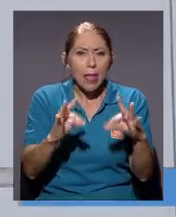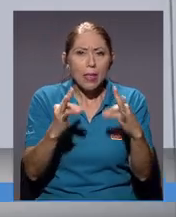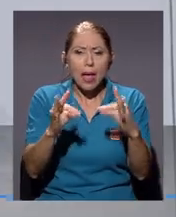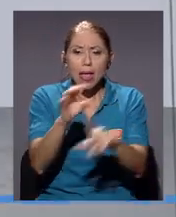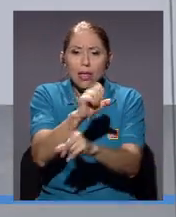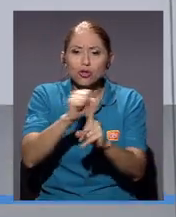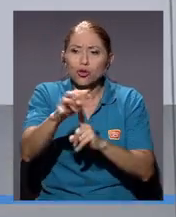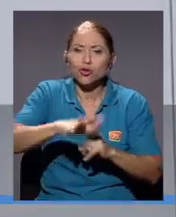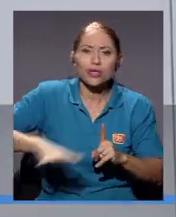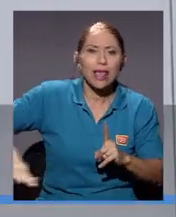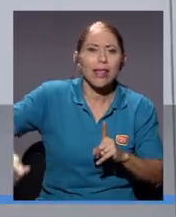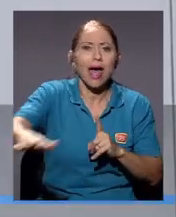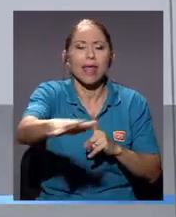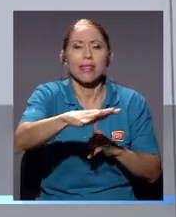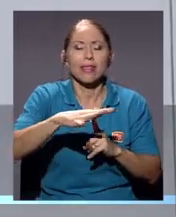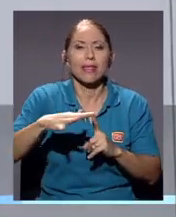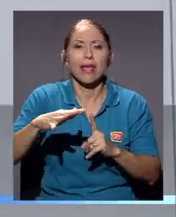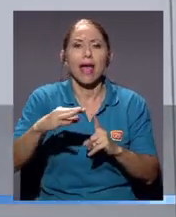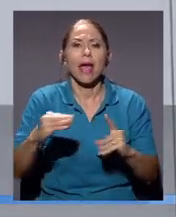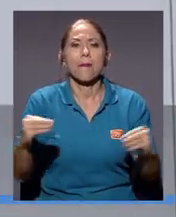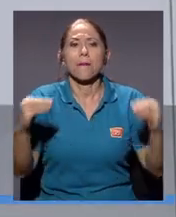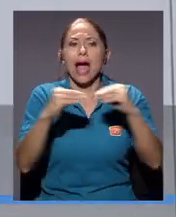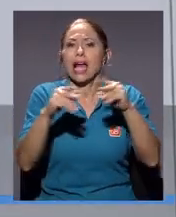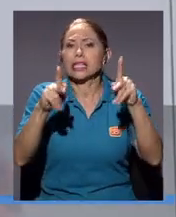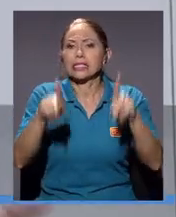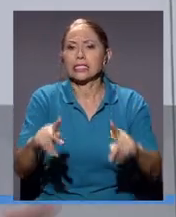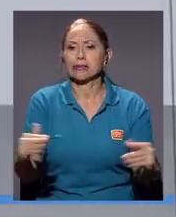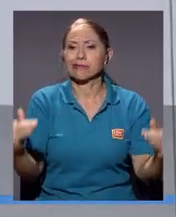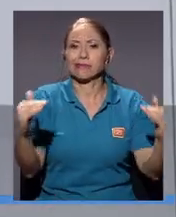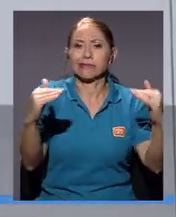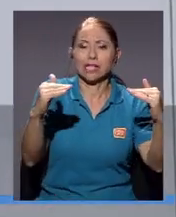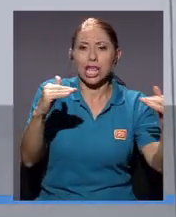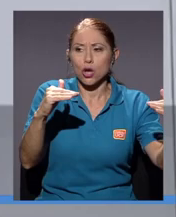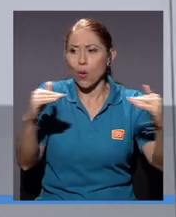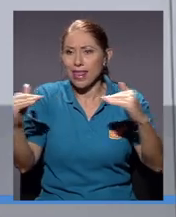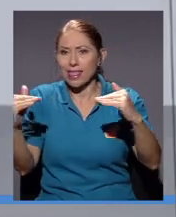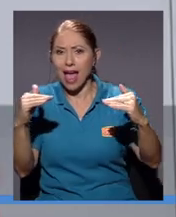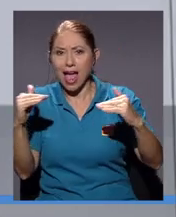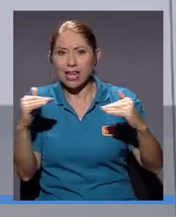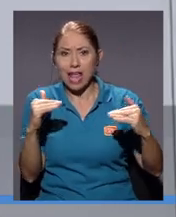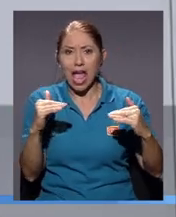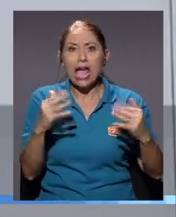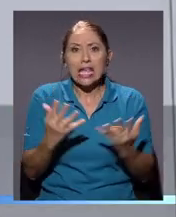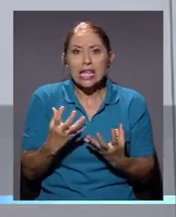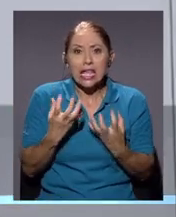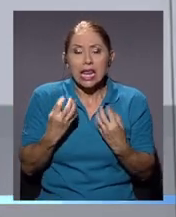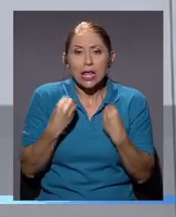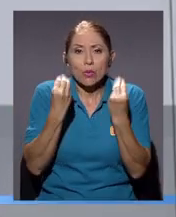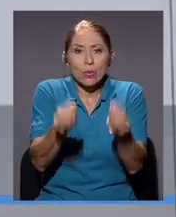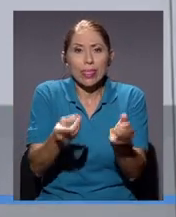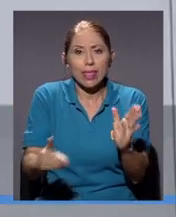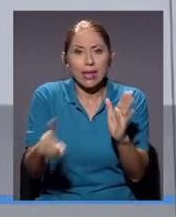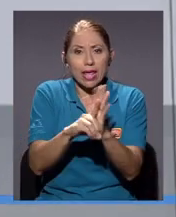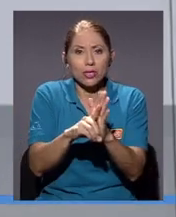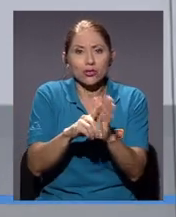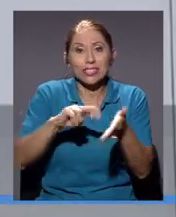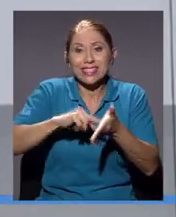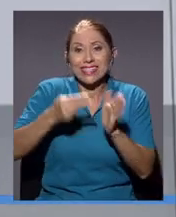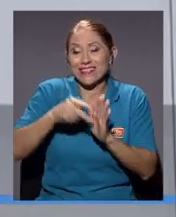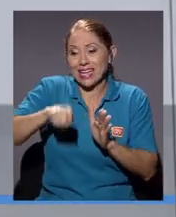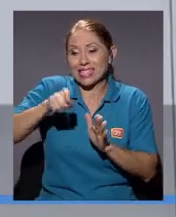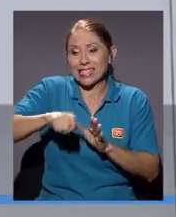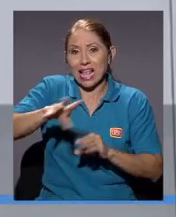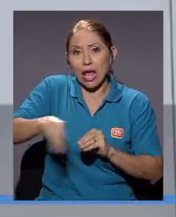sociedad más más más igualitaria ha permitido generar una serie de derechos y eso implica una serie de cosas adicionales